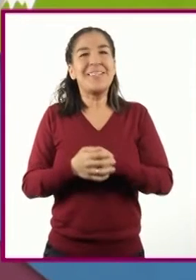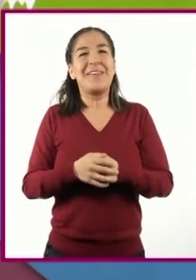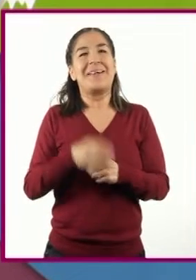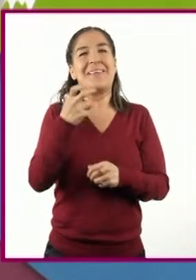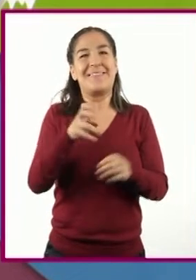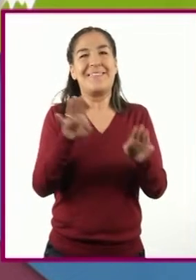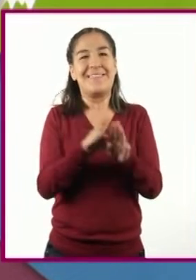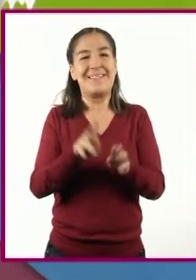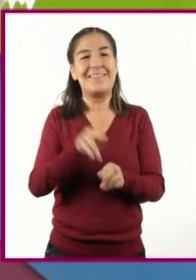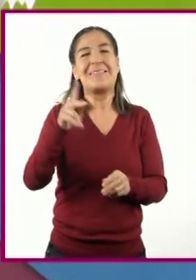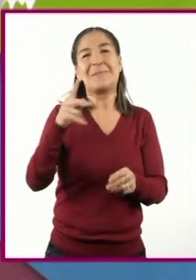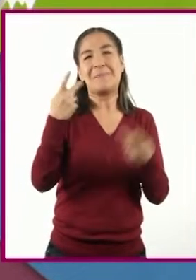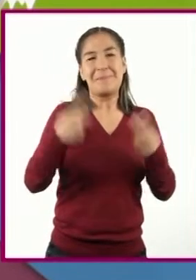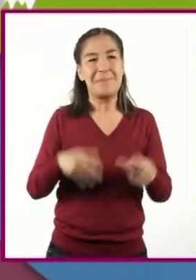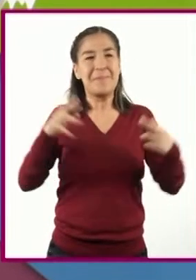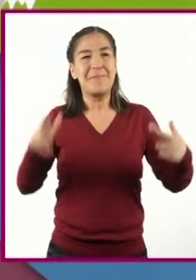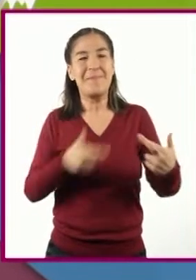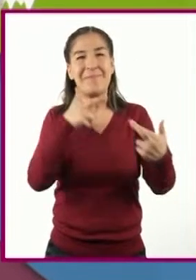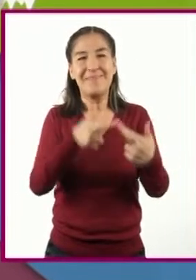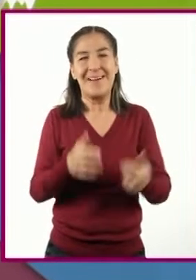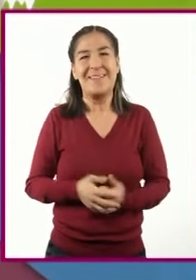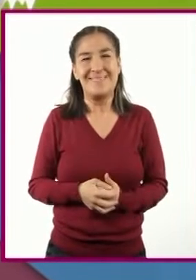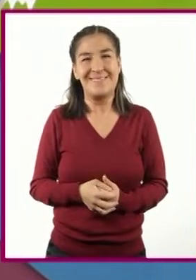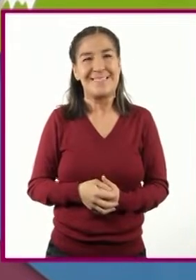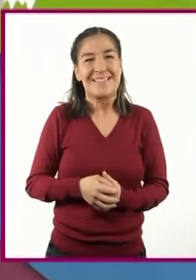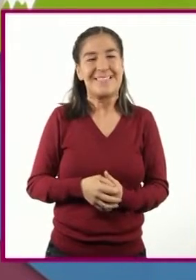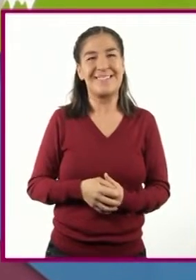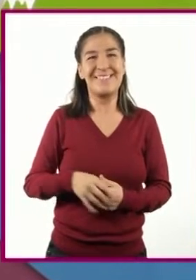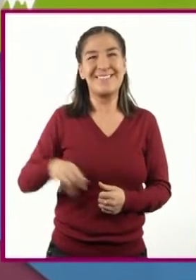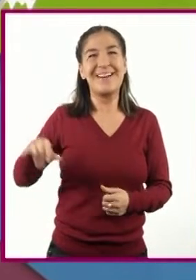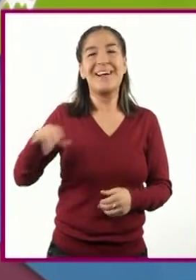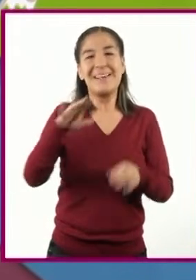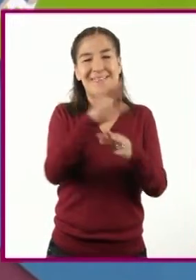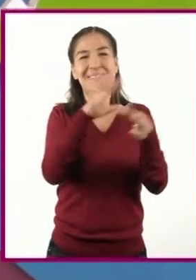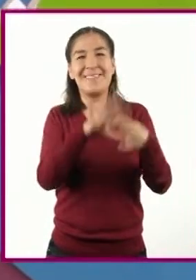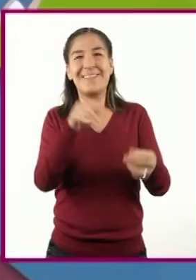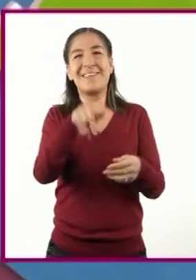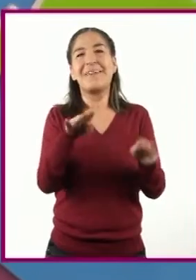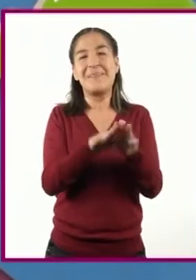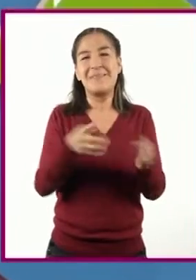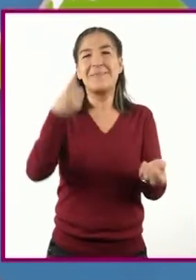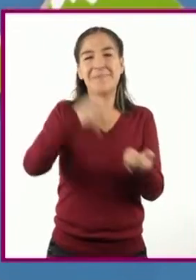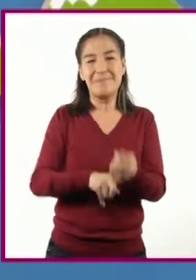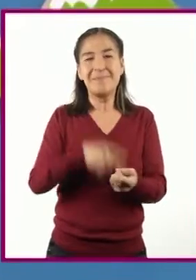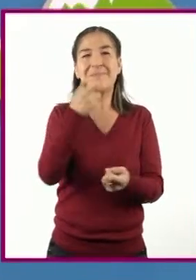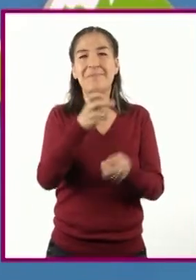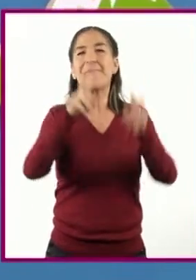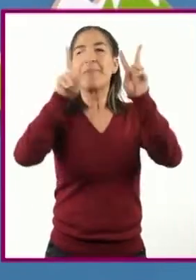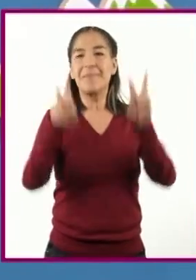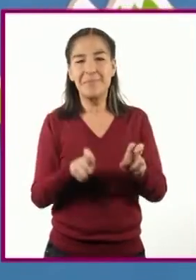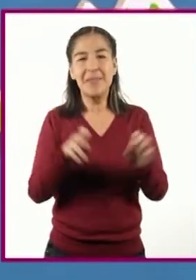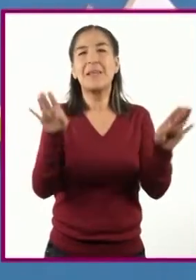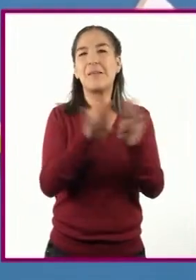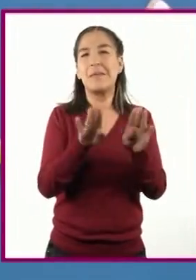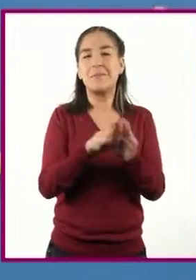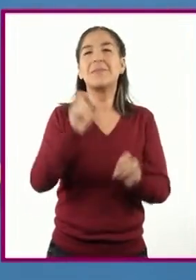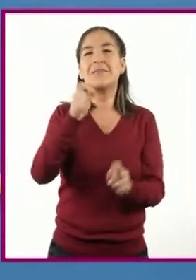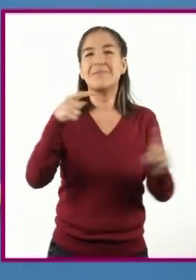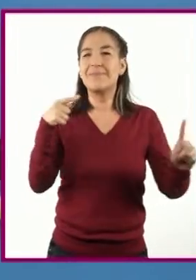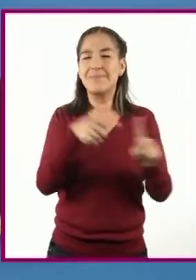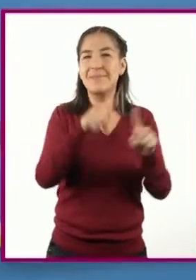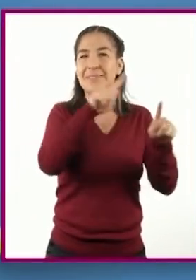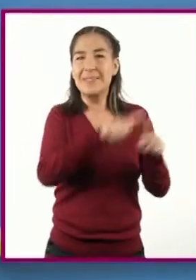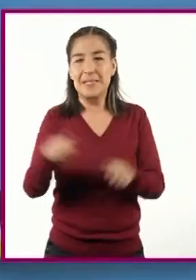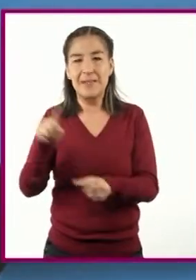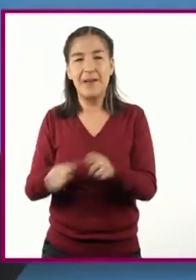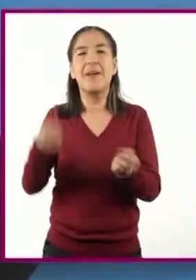¡Qué interesante información, maestra! Ahora, para adentrarnos un poco más en este tema y empezar a marcar las